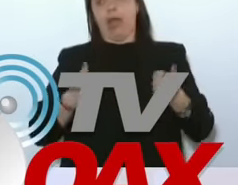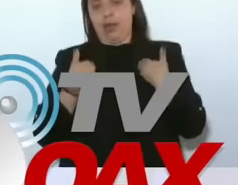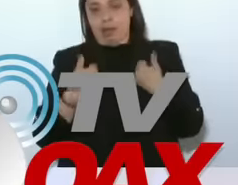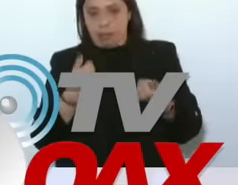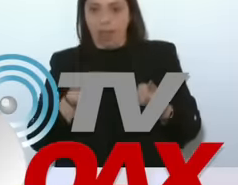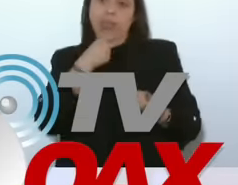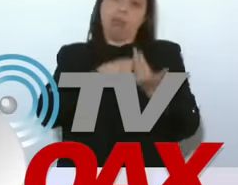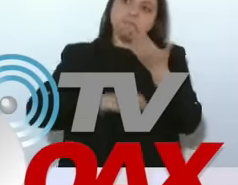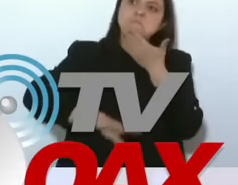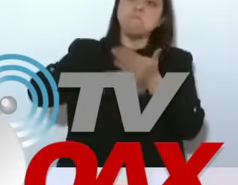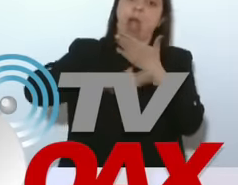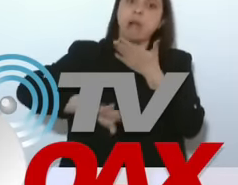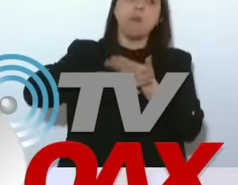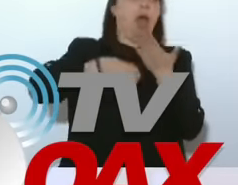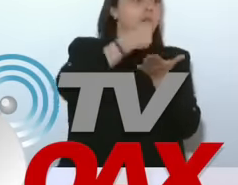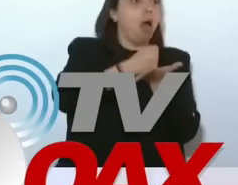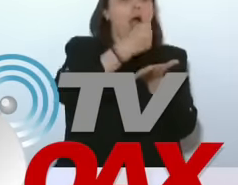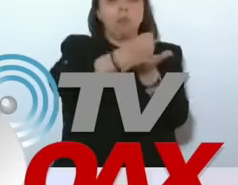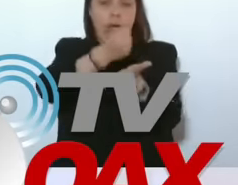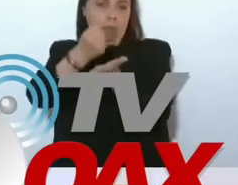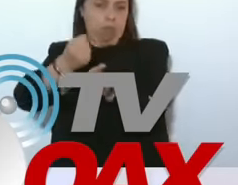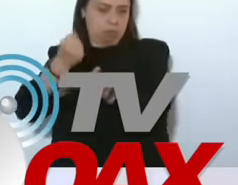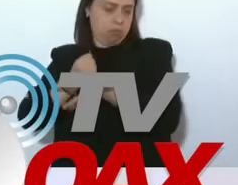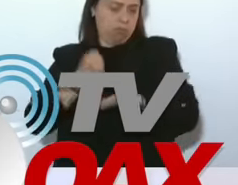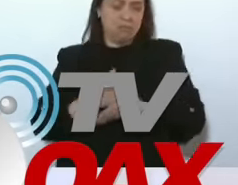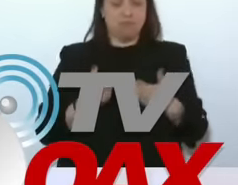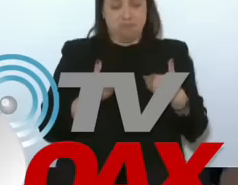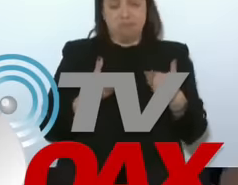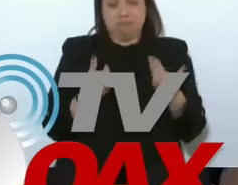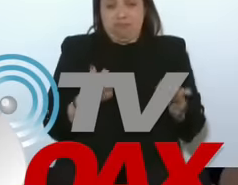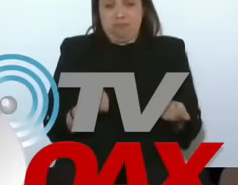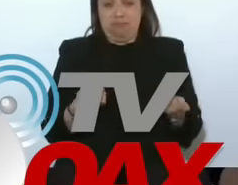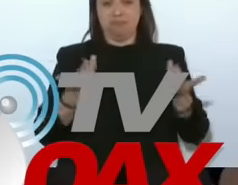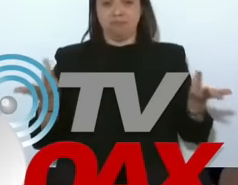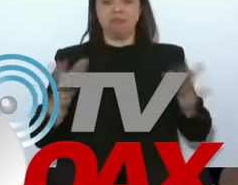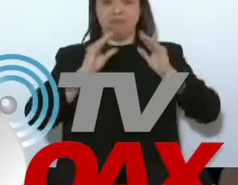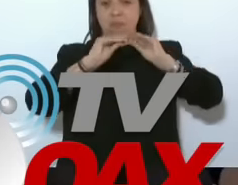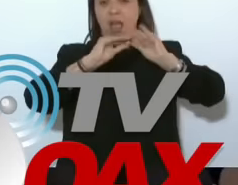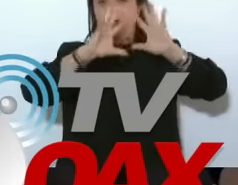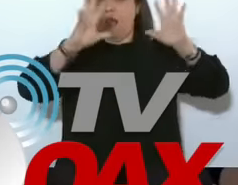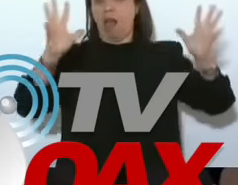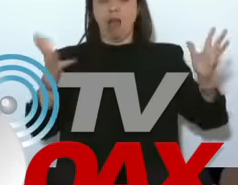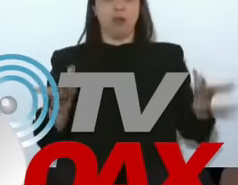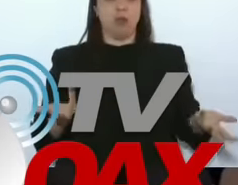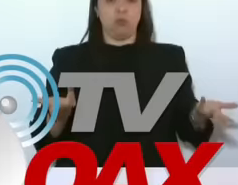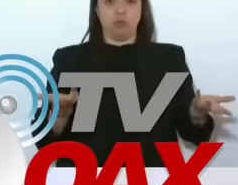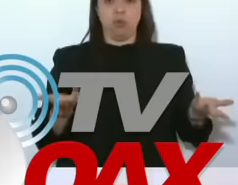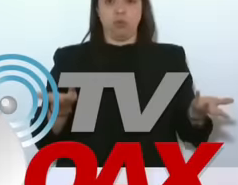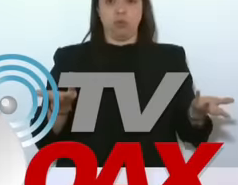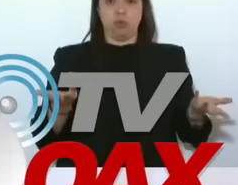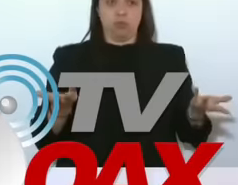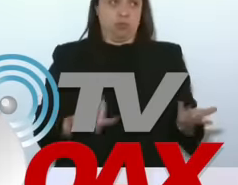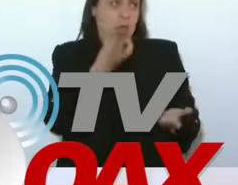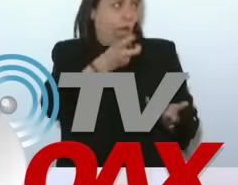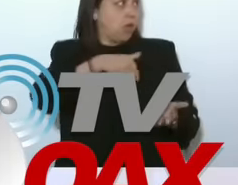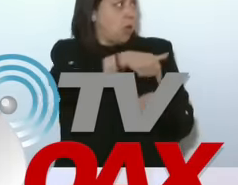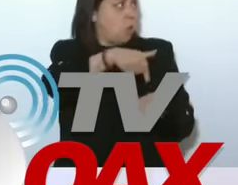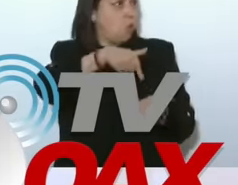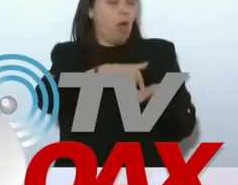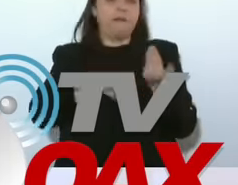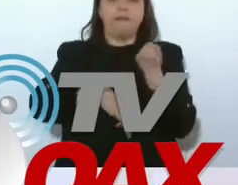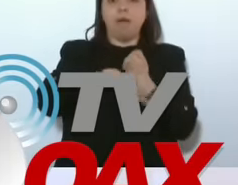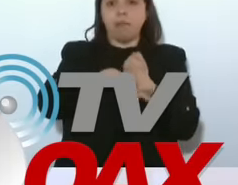aquí, todos aquí con sus carteles, estamos en contra de que se ponga esa